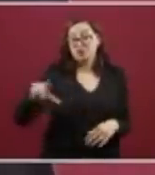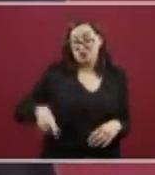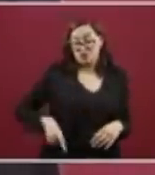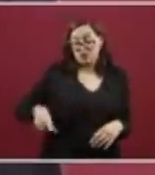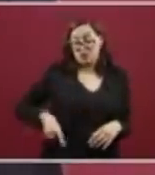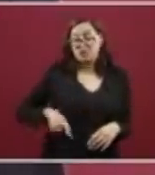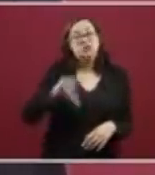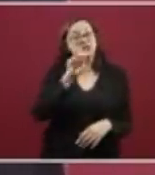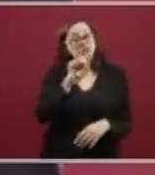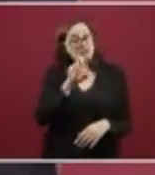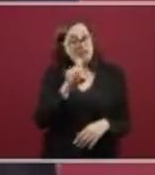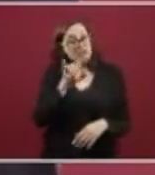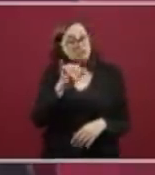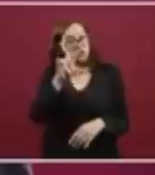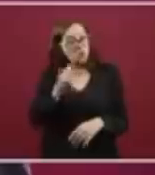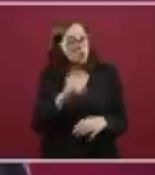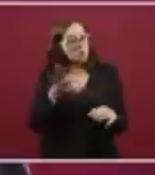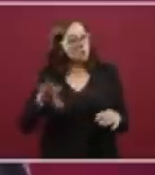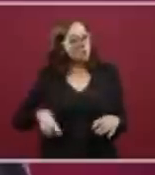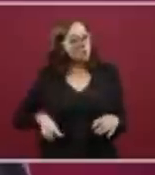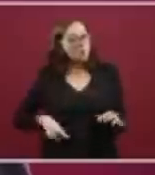calificado como un buen gobierno.